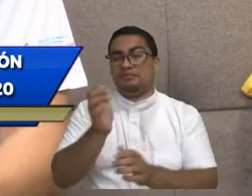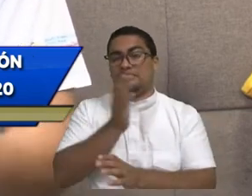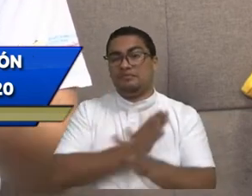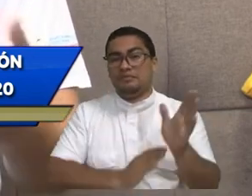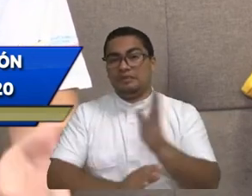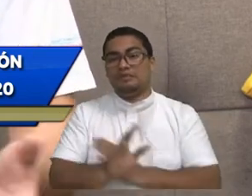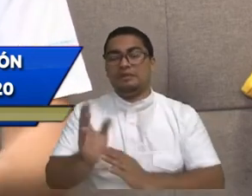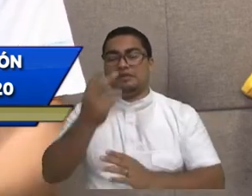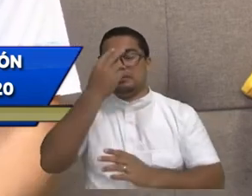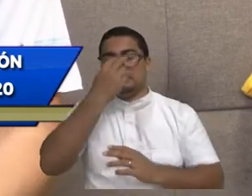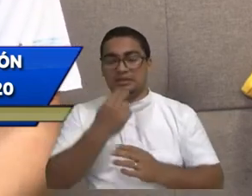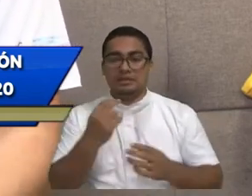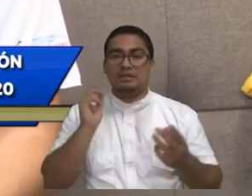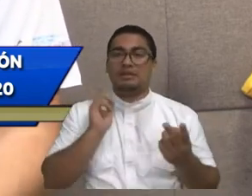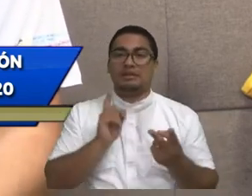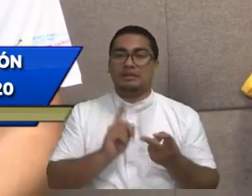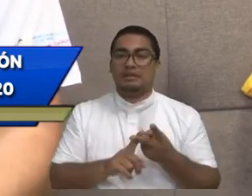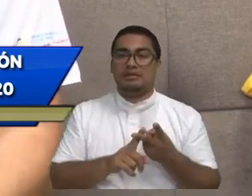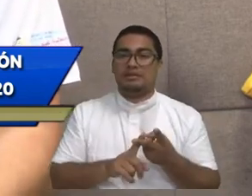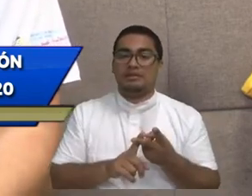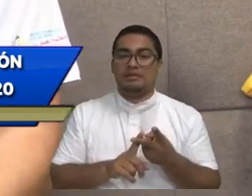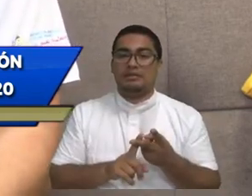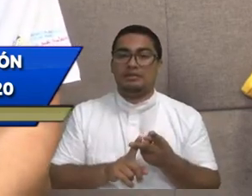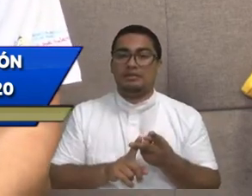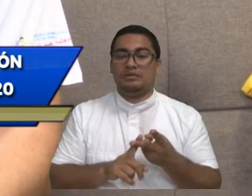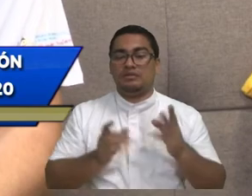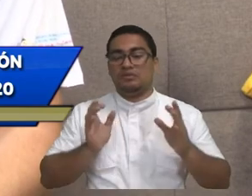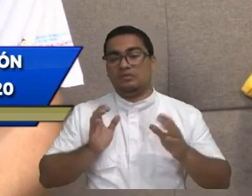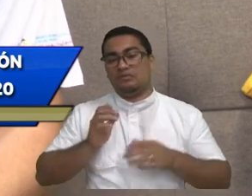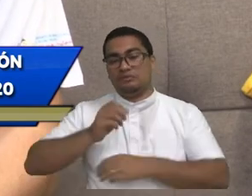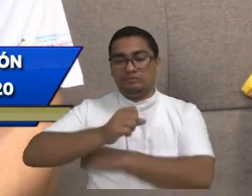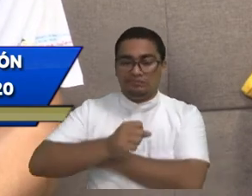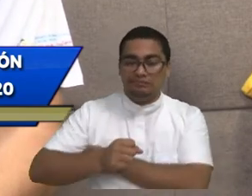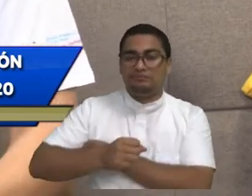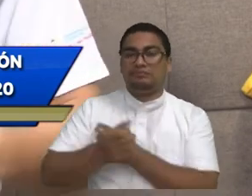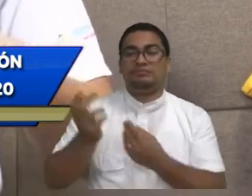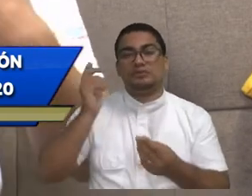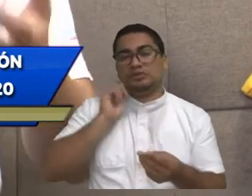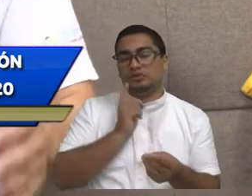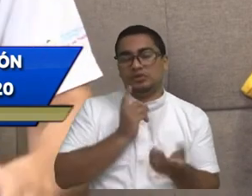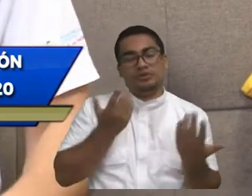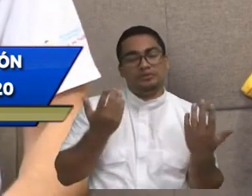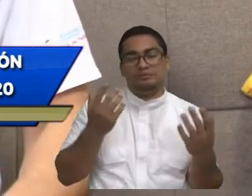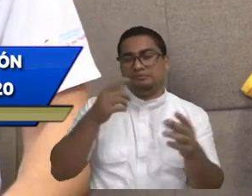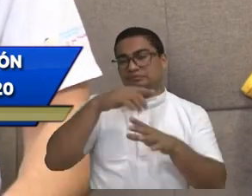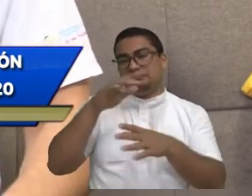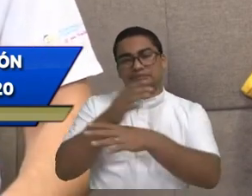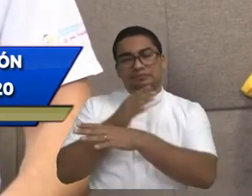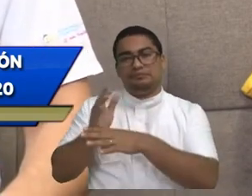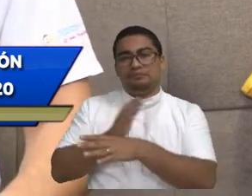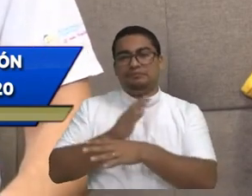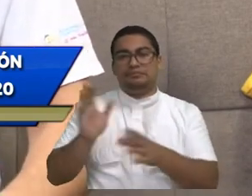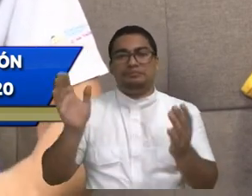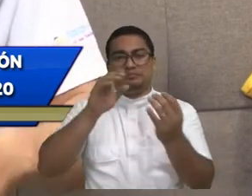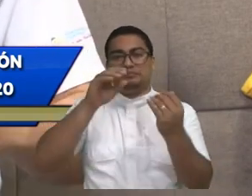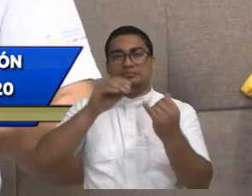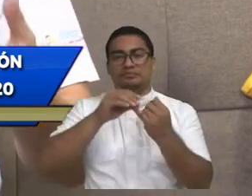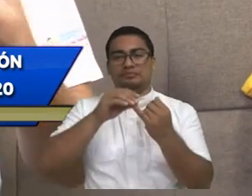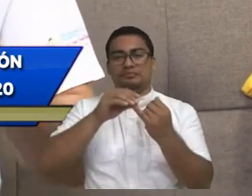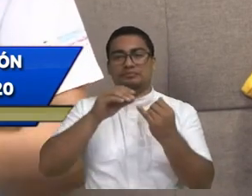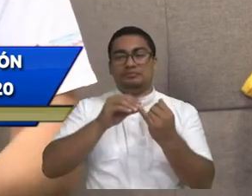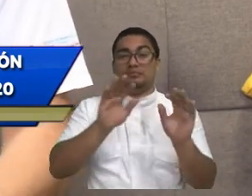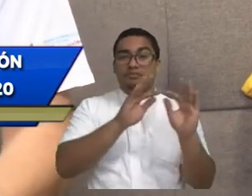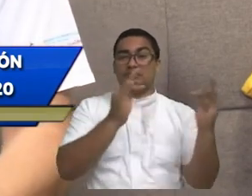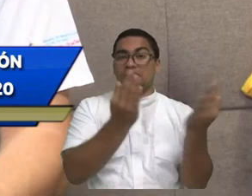ciegas personas que tienen dificultades motoras y entonces promovemos desde cada centro tecnológico que las familias